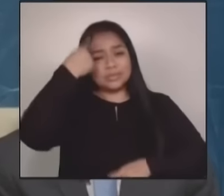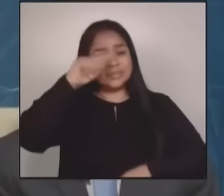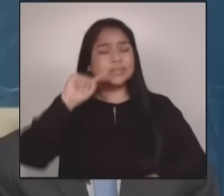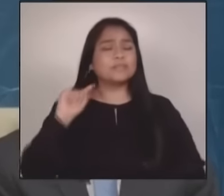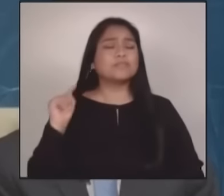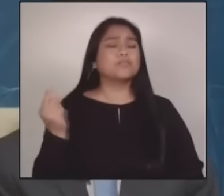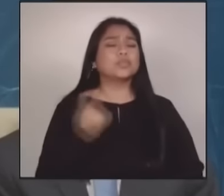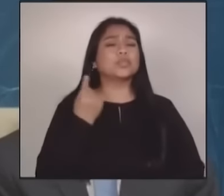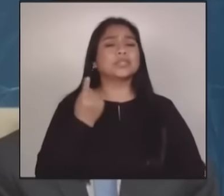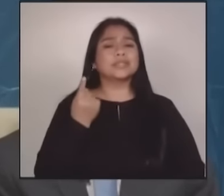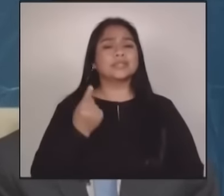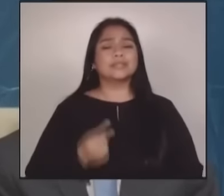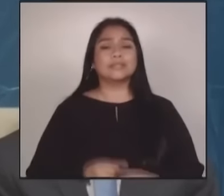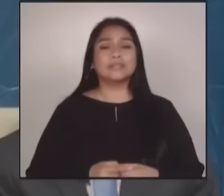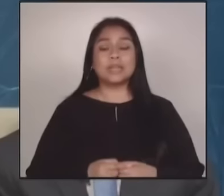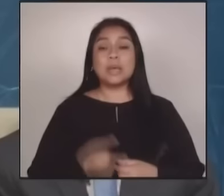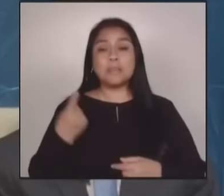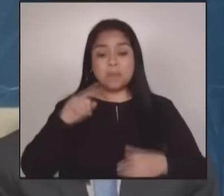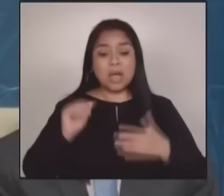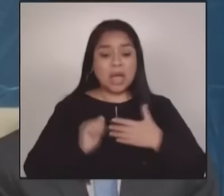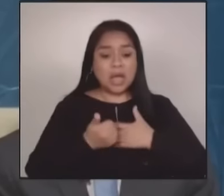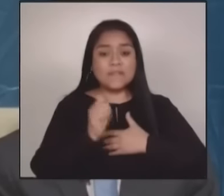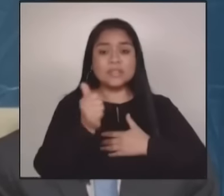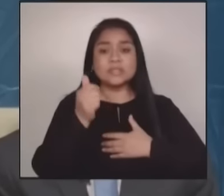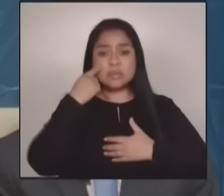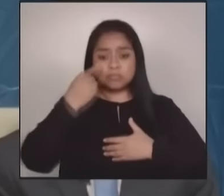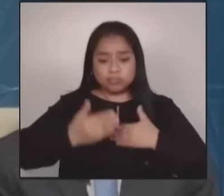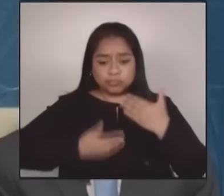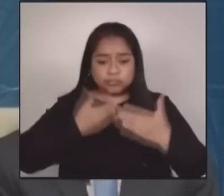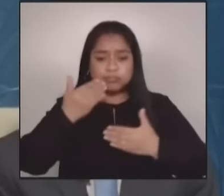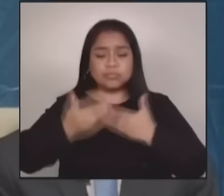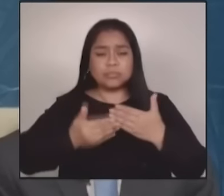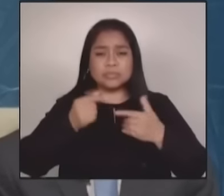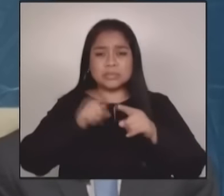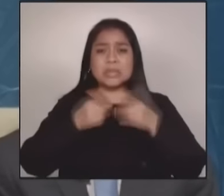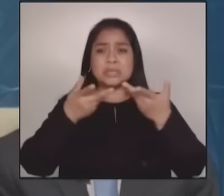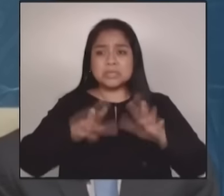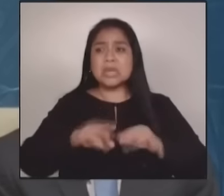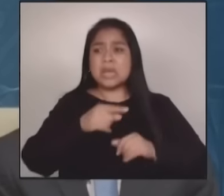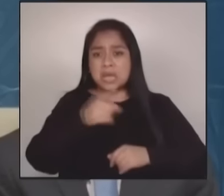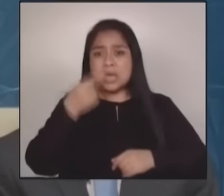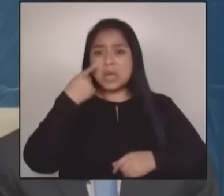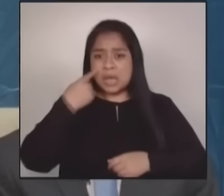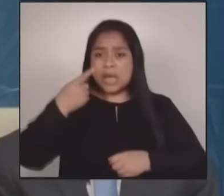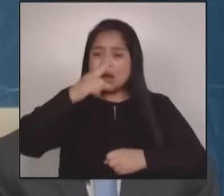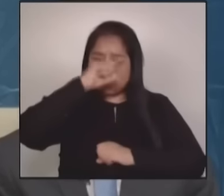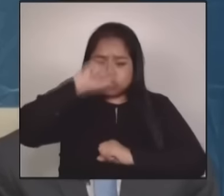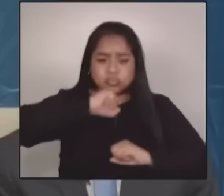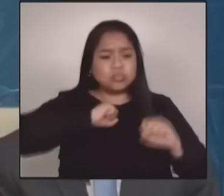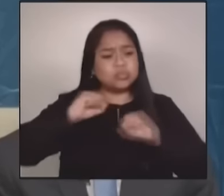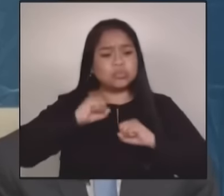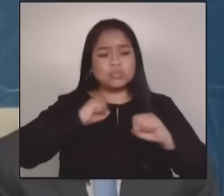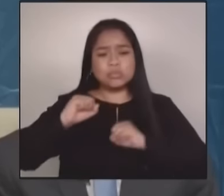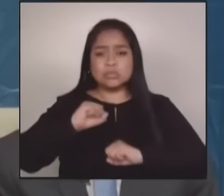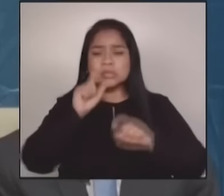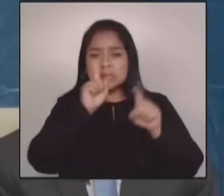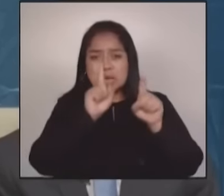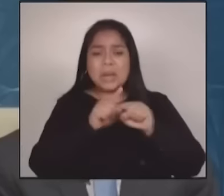trascendental, avanzamos por el camino que muchos hemos labrado con esfuerzo, marcando un